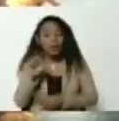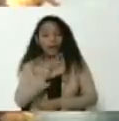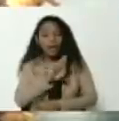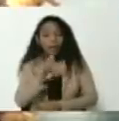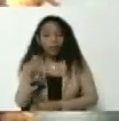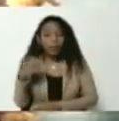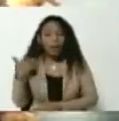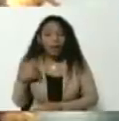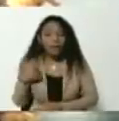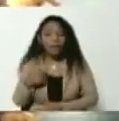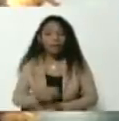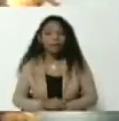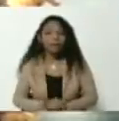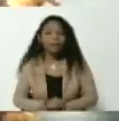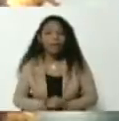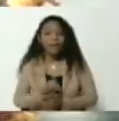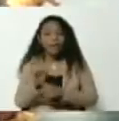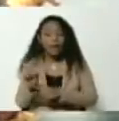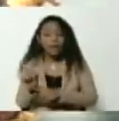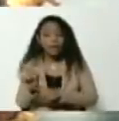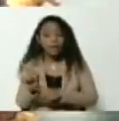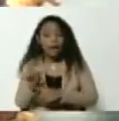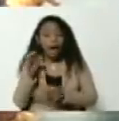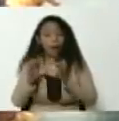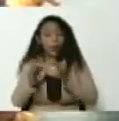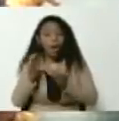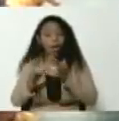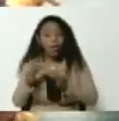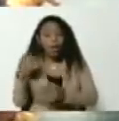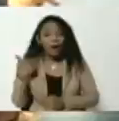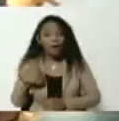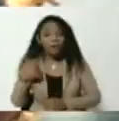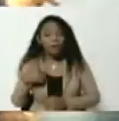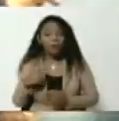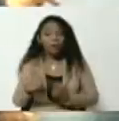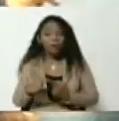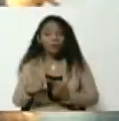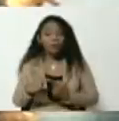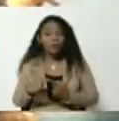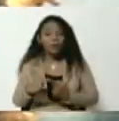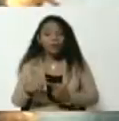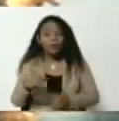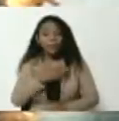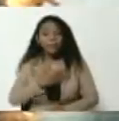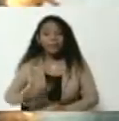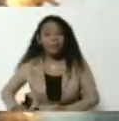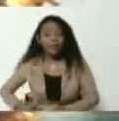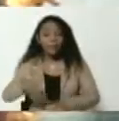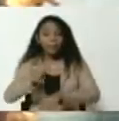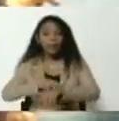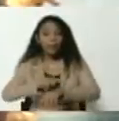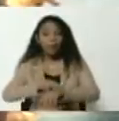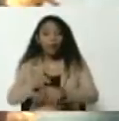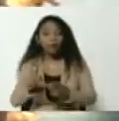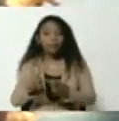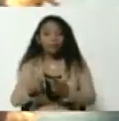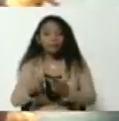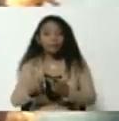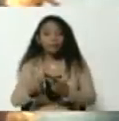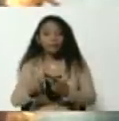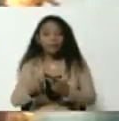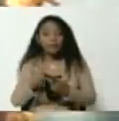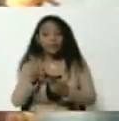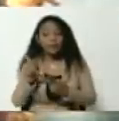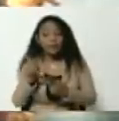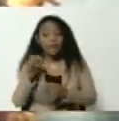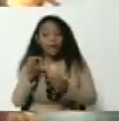Argentina, entre este abogado Vidal, argentino, y Troconis, y entre este